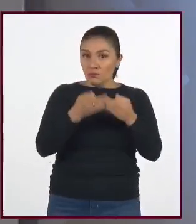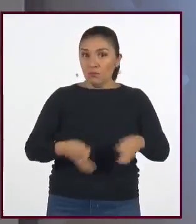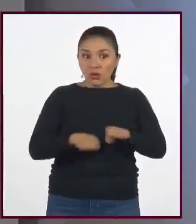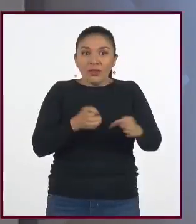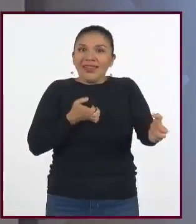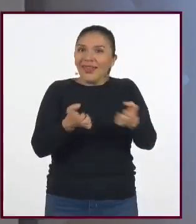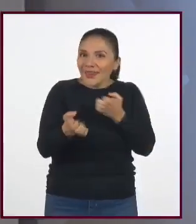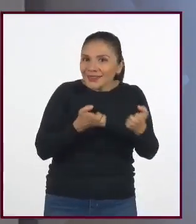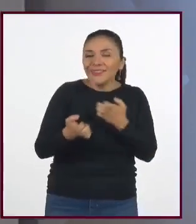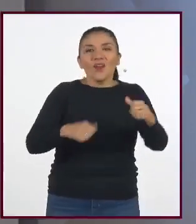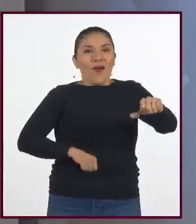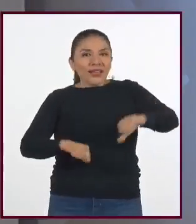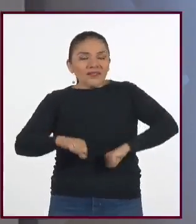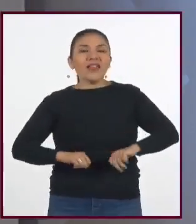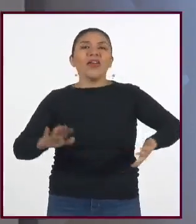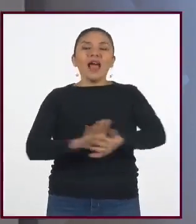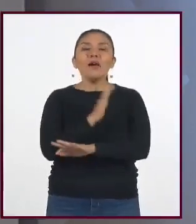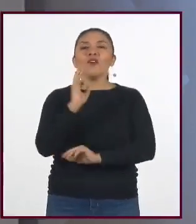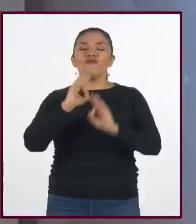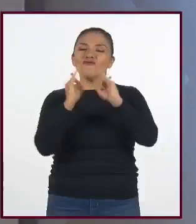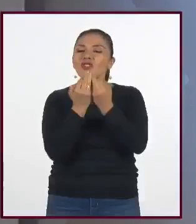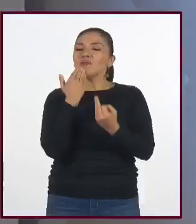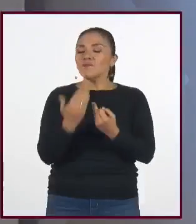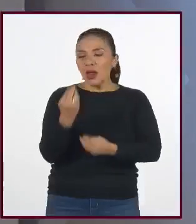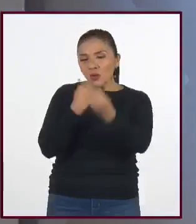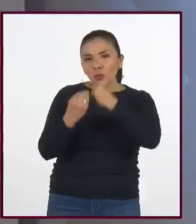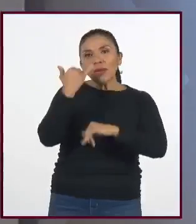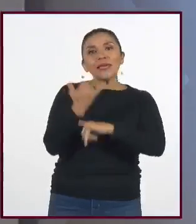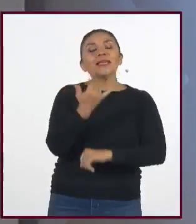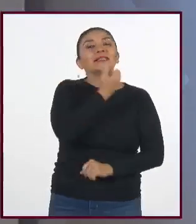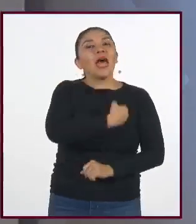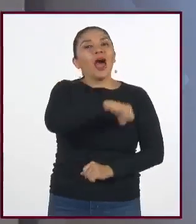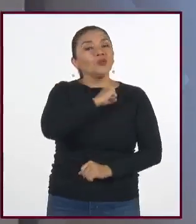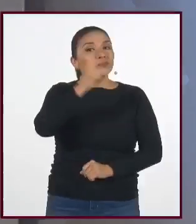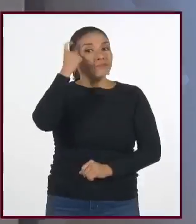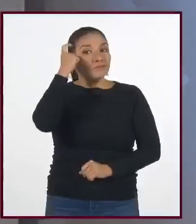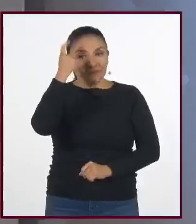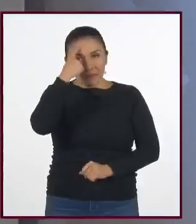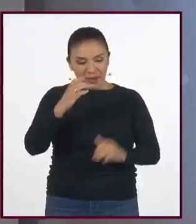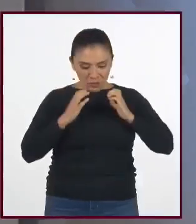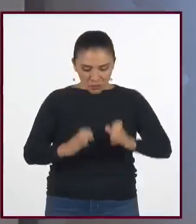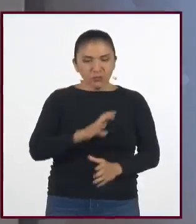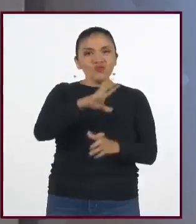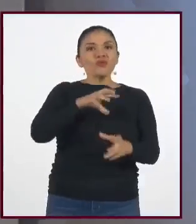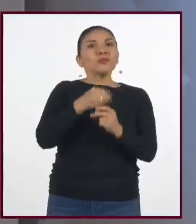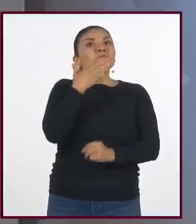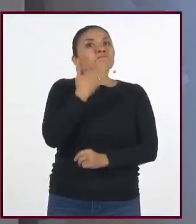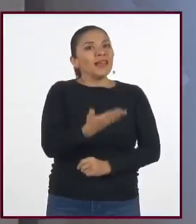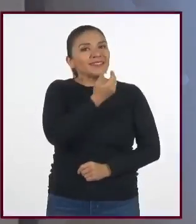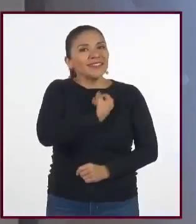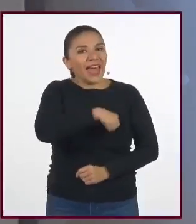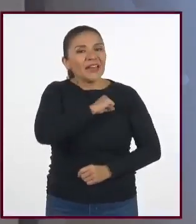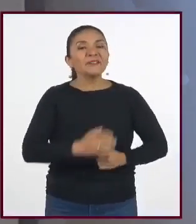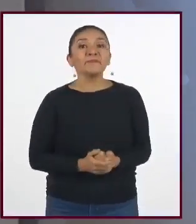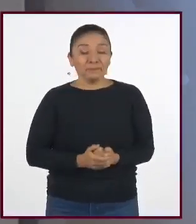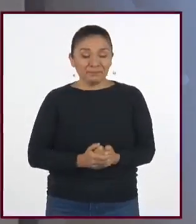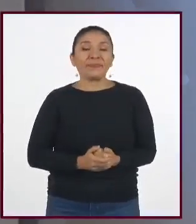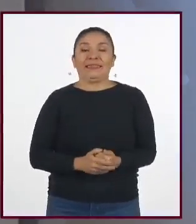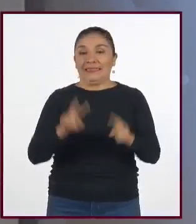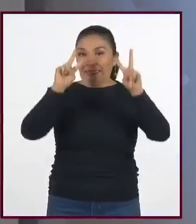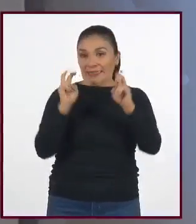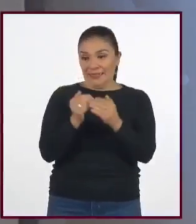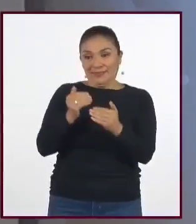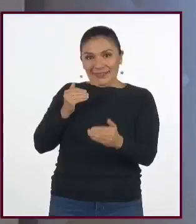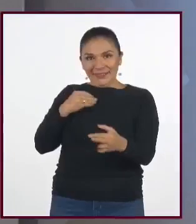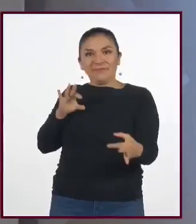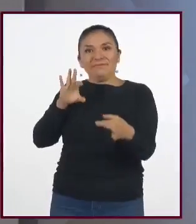regular, los buenos hábitos alimentarios y la salud mental para un bienestar completo. Ahora sí, retomando el tema, para